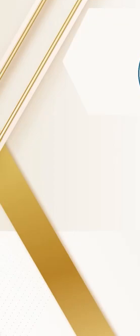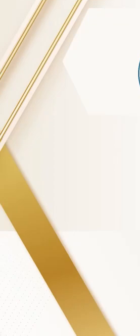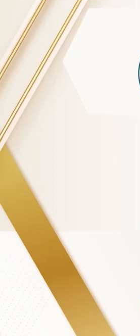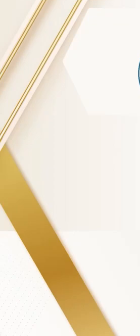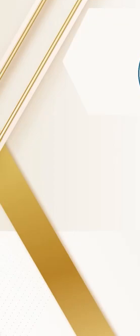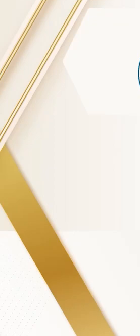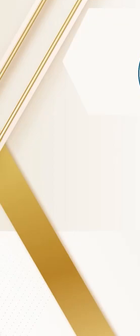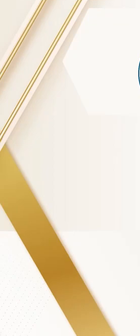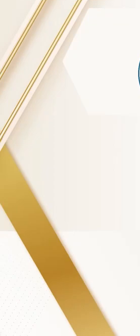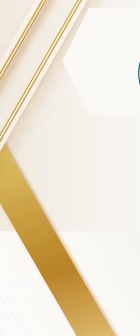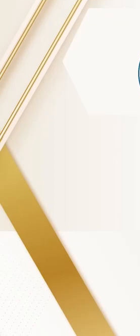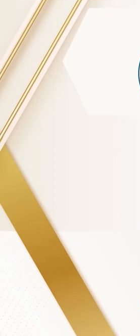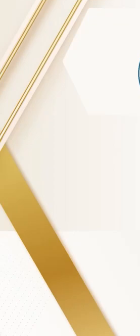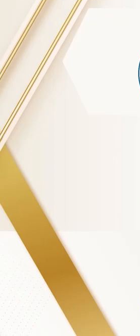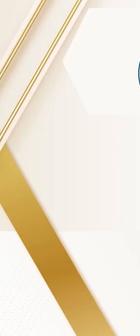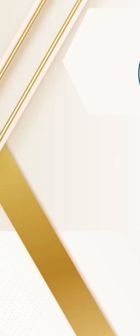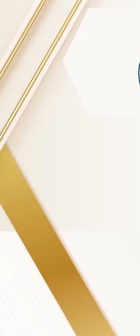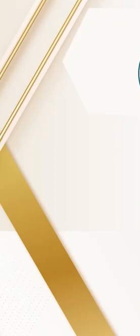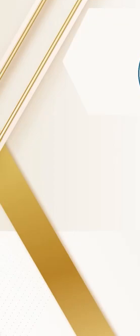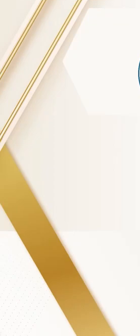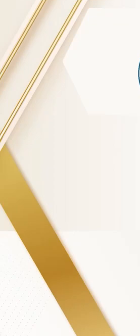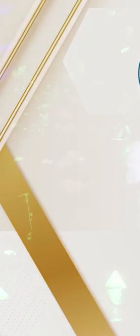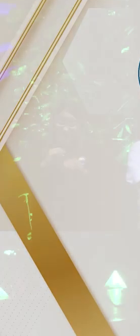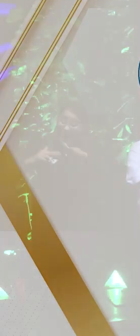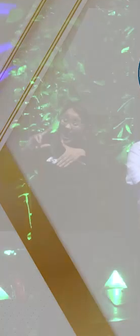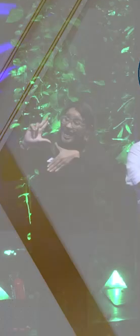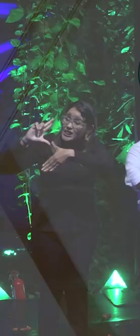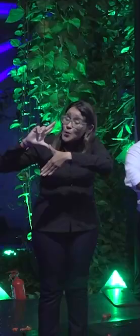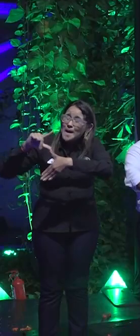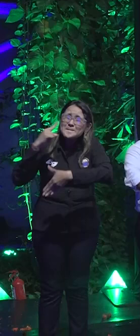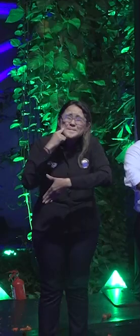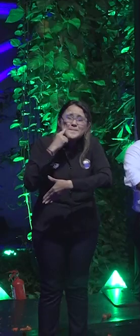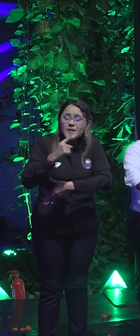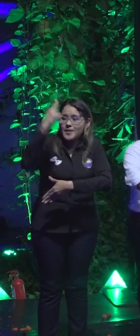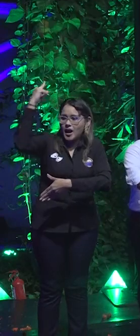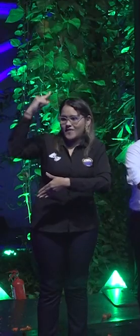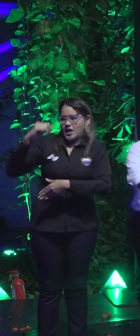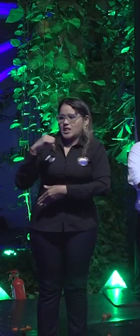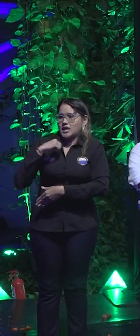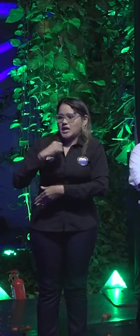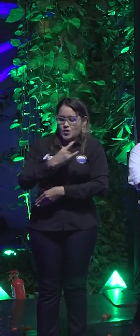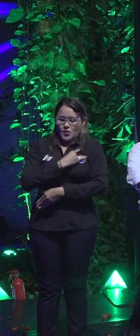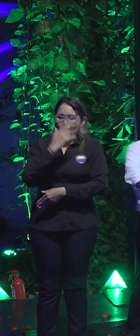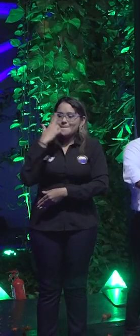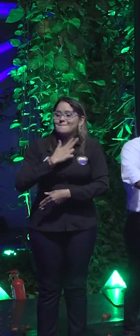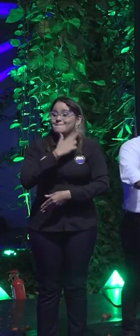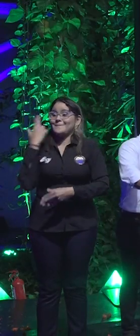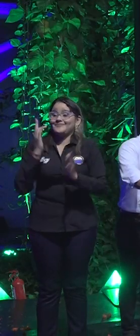en Latinoamérica que obtiene este reconocimiento y por si mero la primera de Colombia. Y